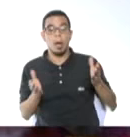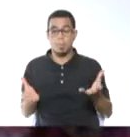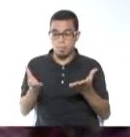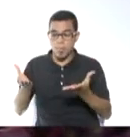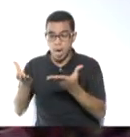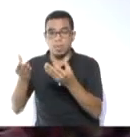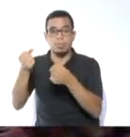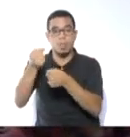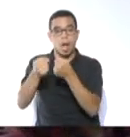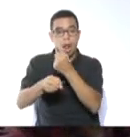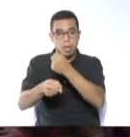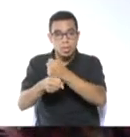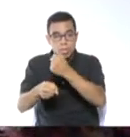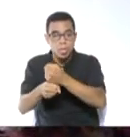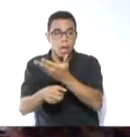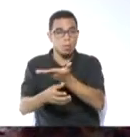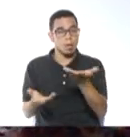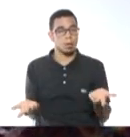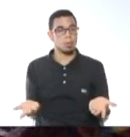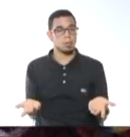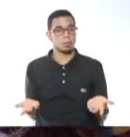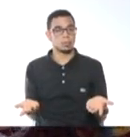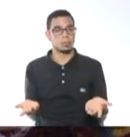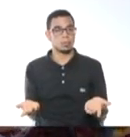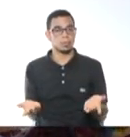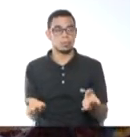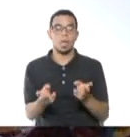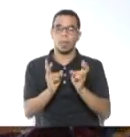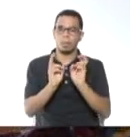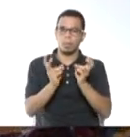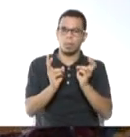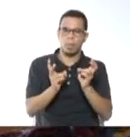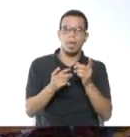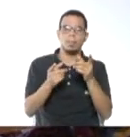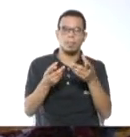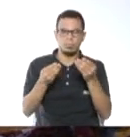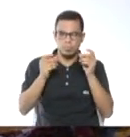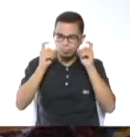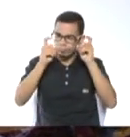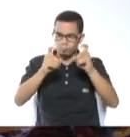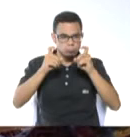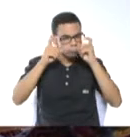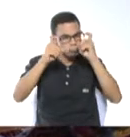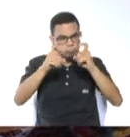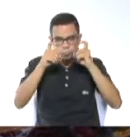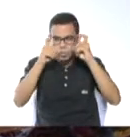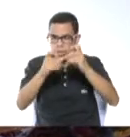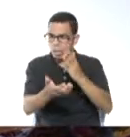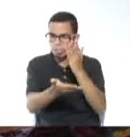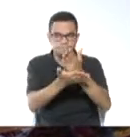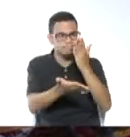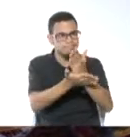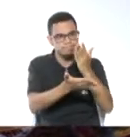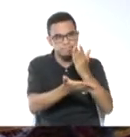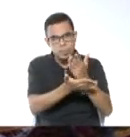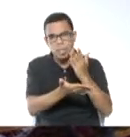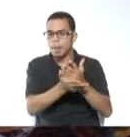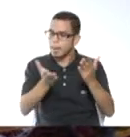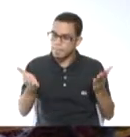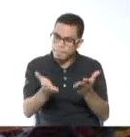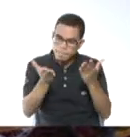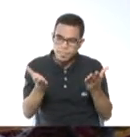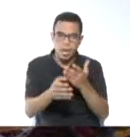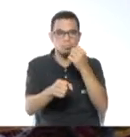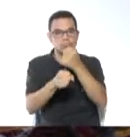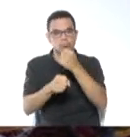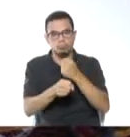desarrollo de las naciones es el tema de trabajar, de educarnos para trabajar, pero toda medida, como lo va